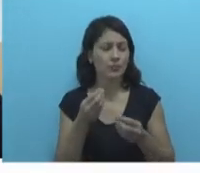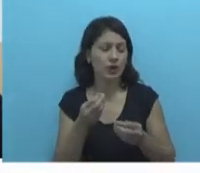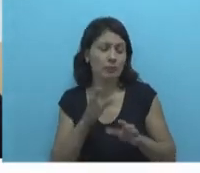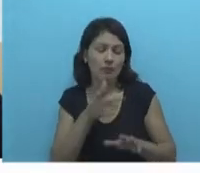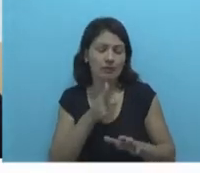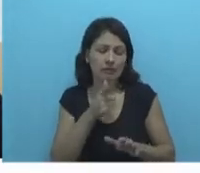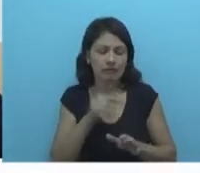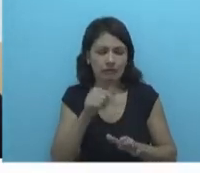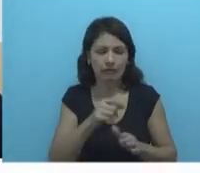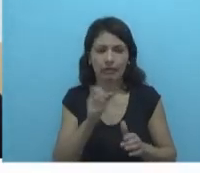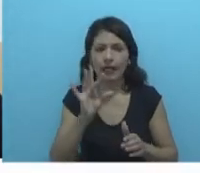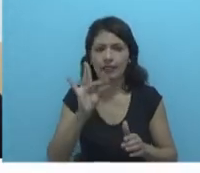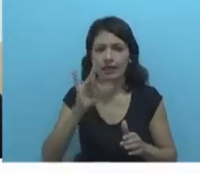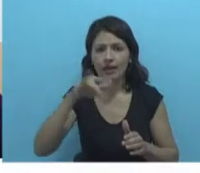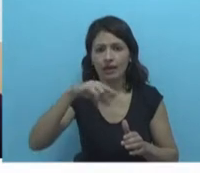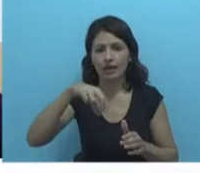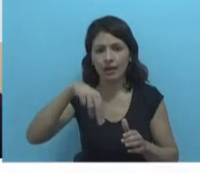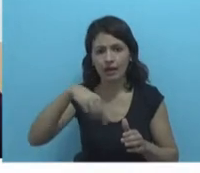estamos viendo,